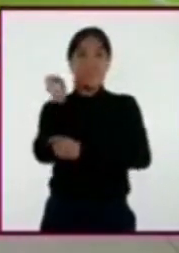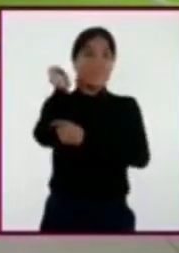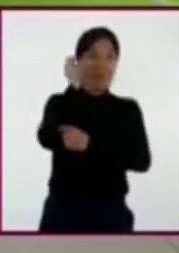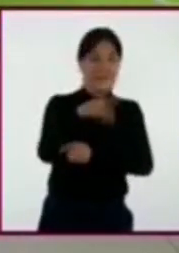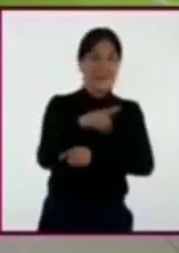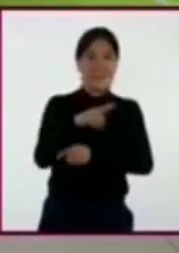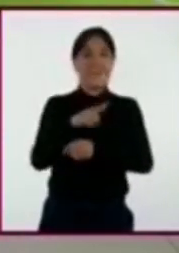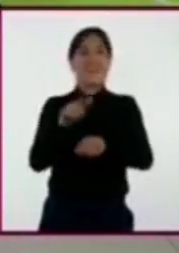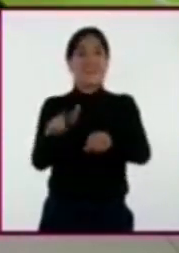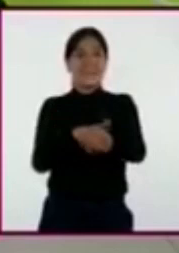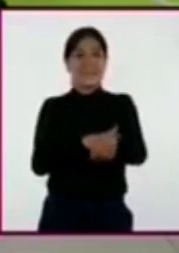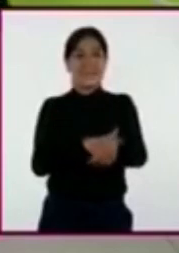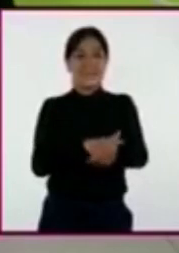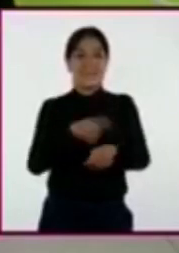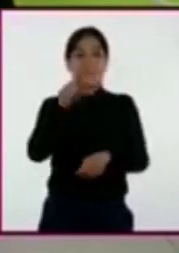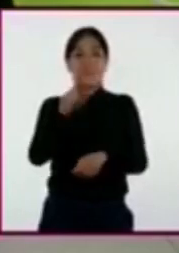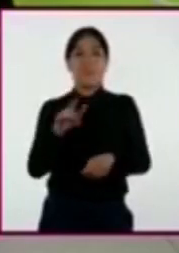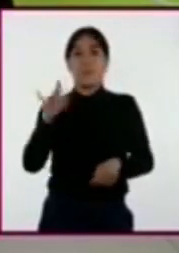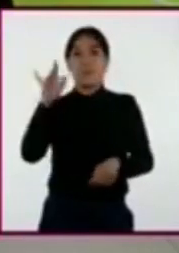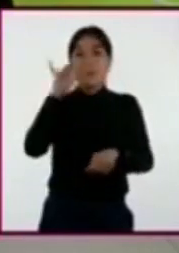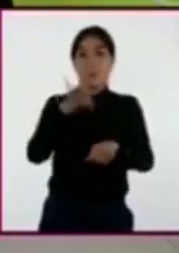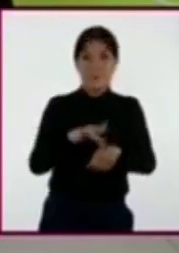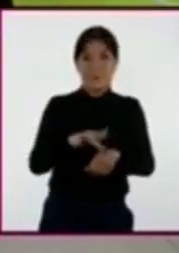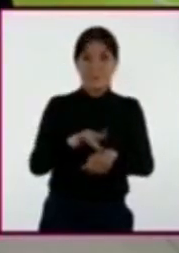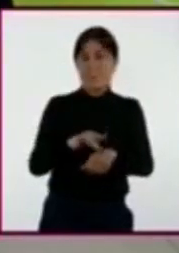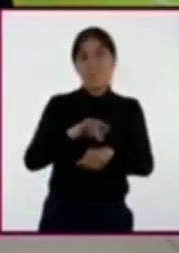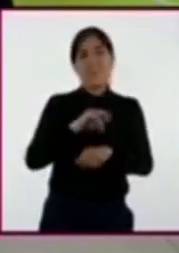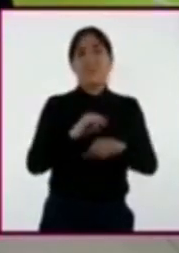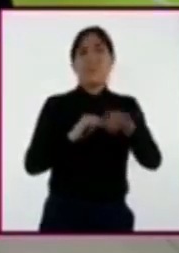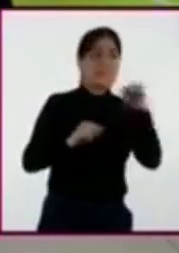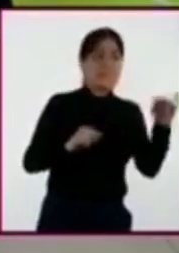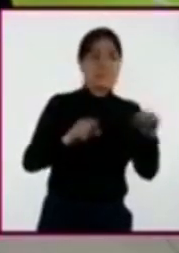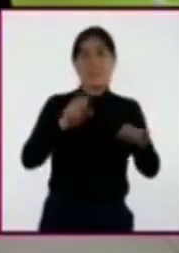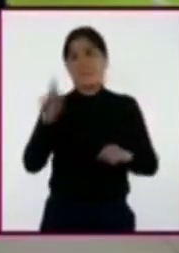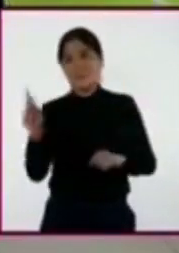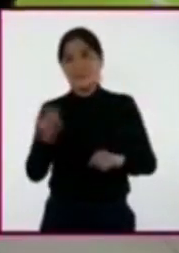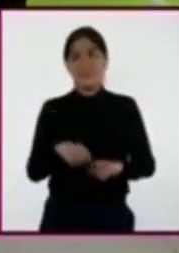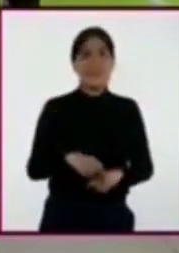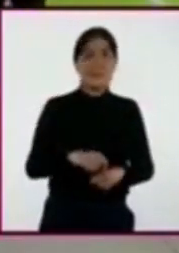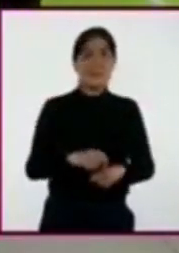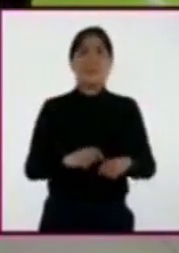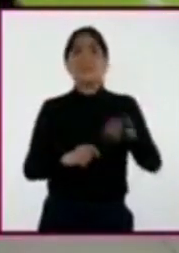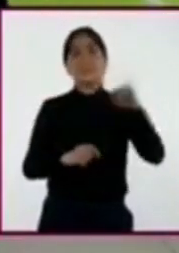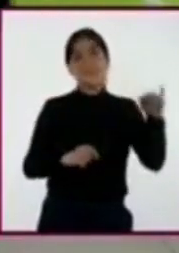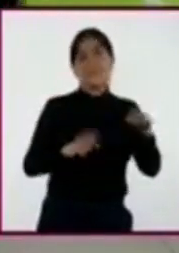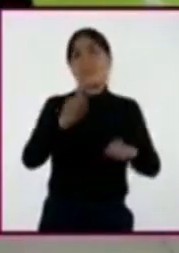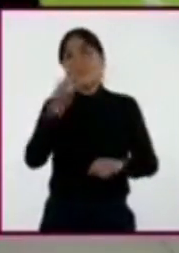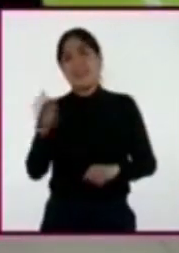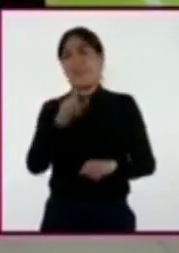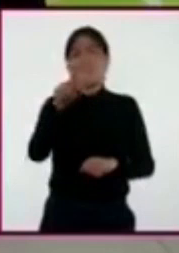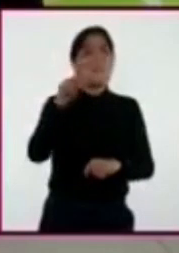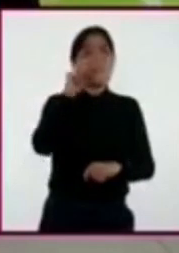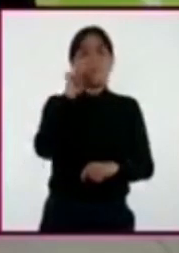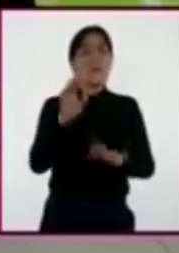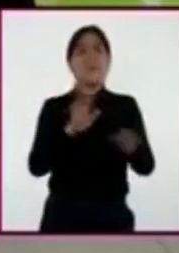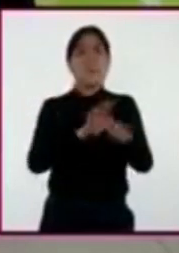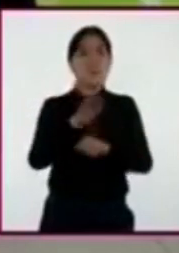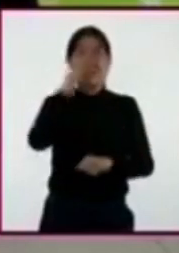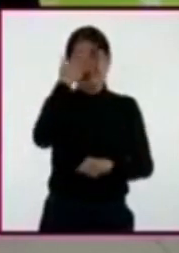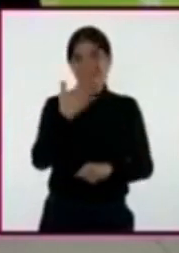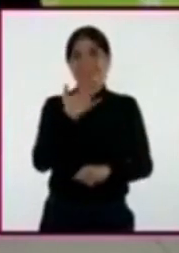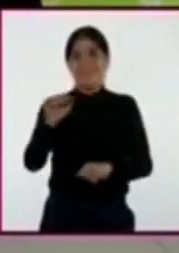calcetín. Tocas ya sea izquierdo, derecho o derecho, izquierdo, depende de tu lado más